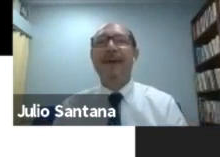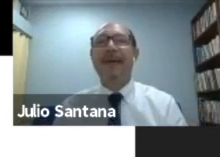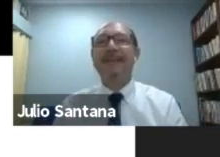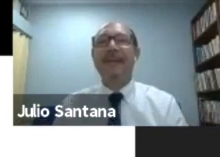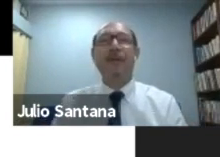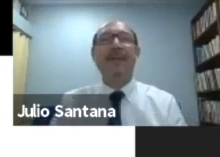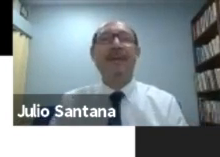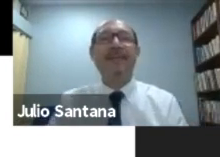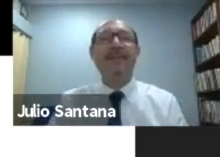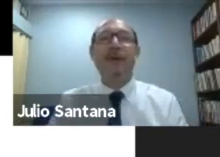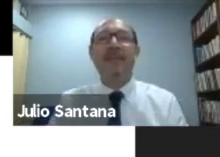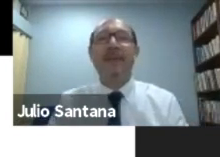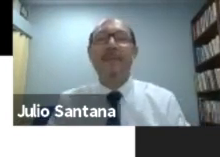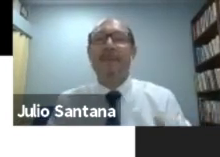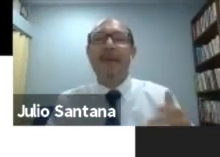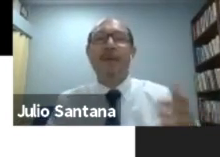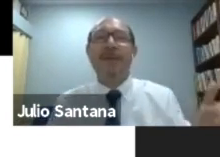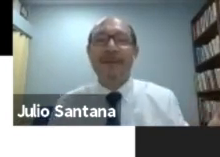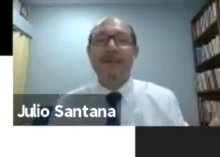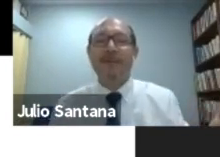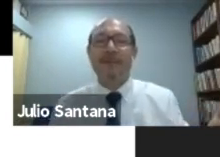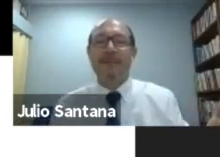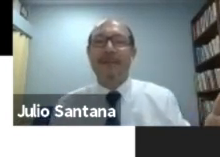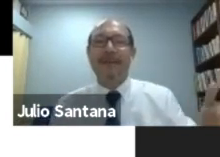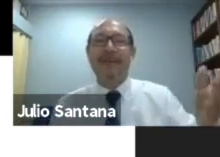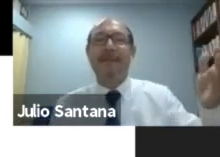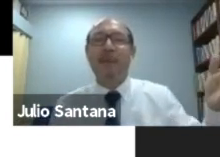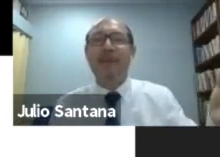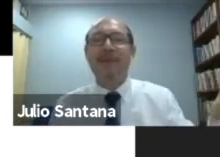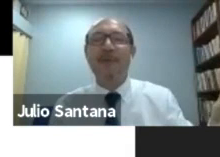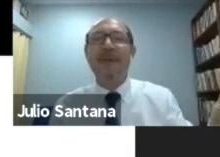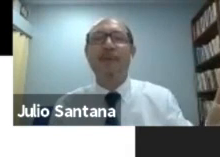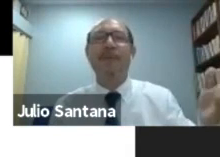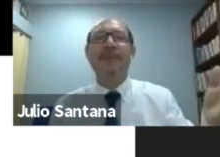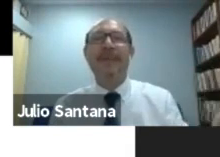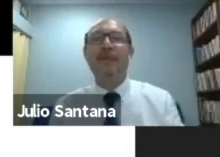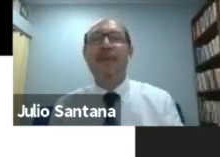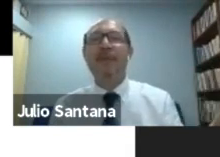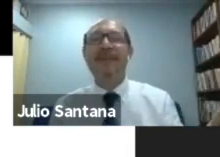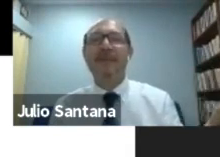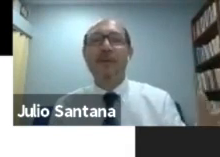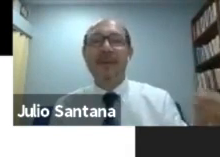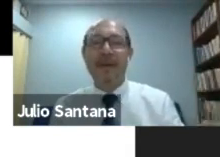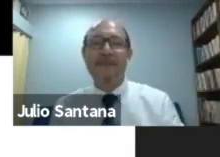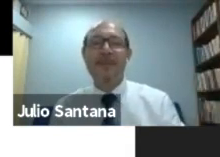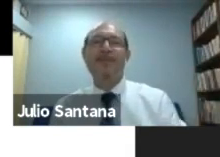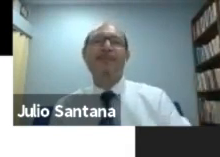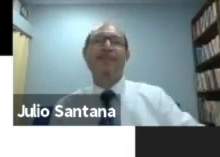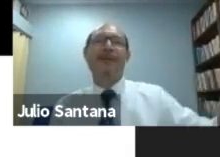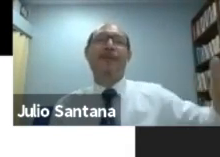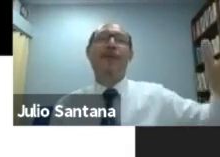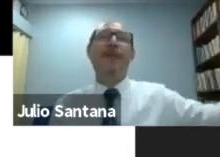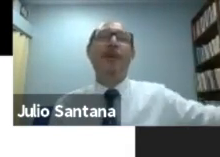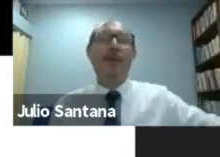sirve para atender los dilemas del siglo XX, lo sabemos. Las preocupaciones que podamos tener con las nuevas psicologías